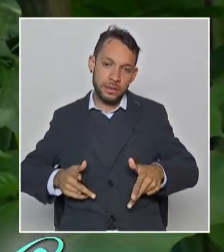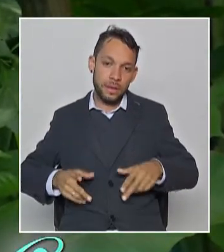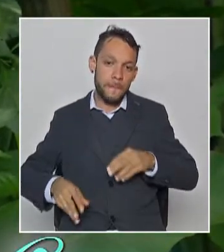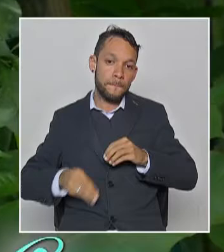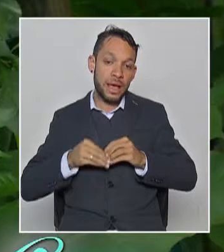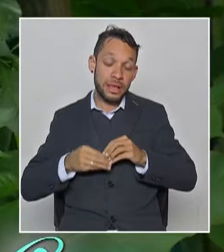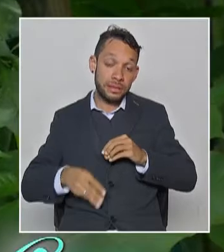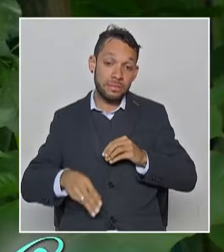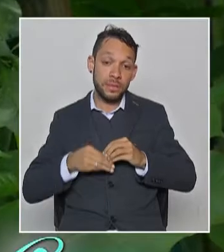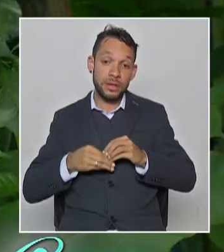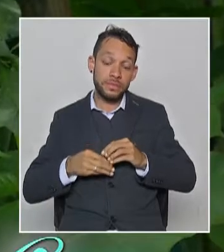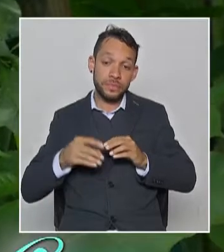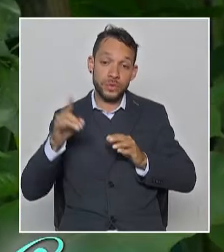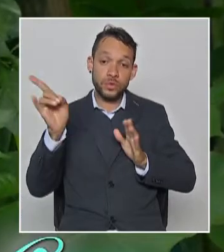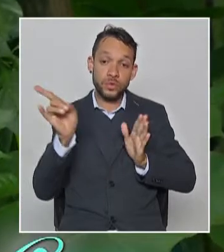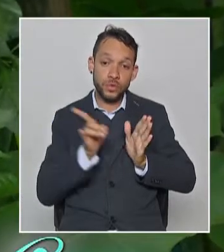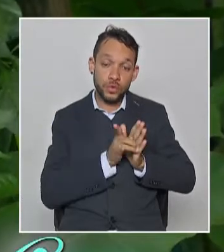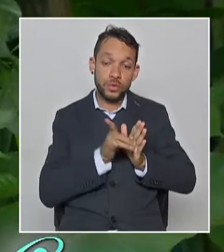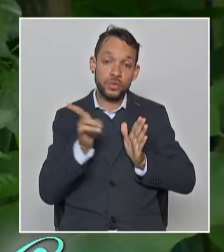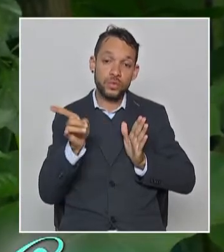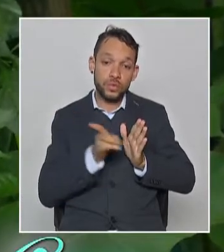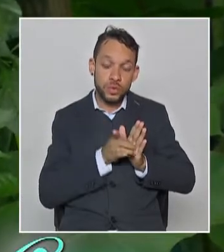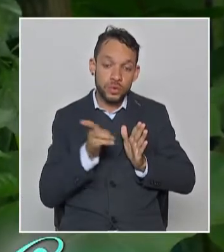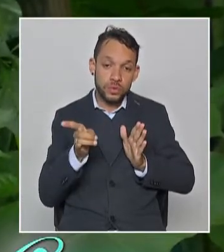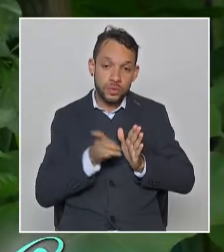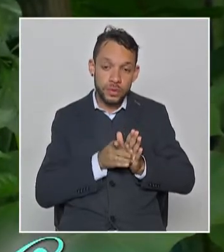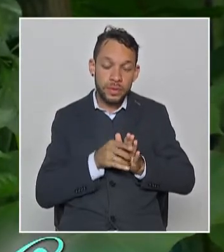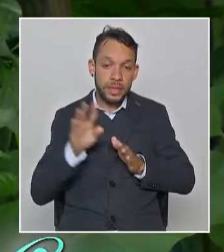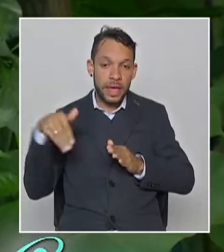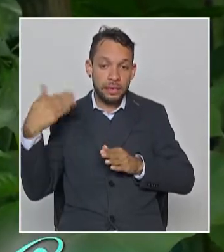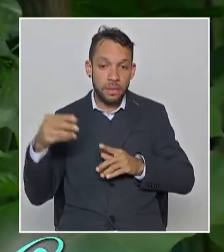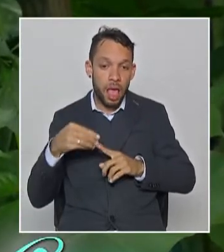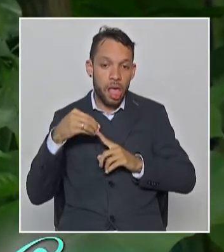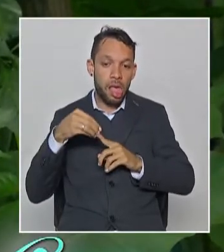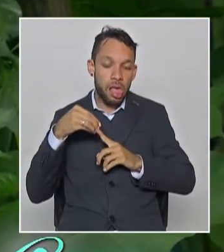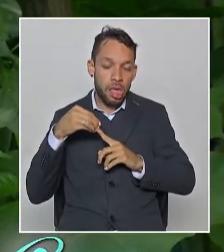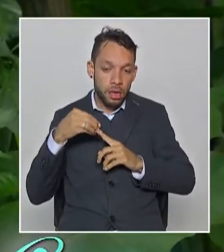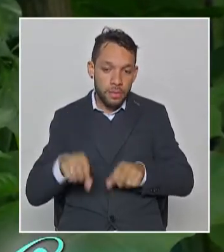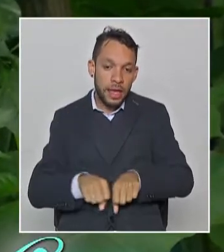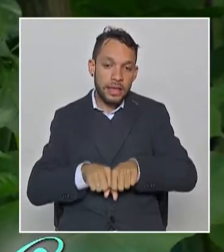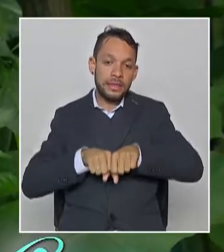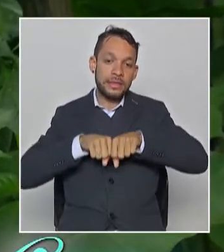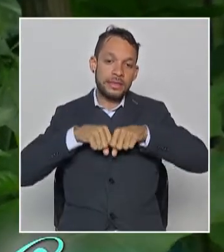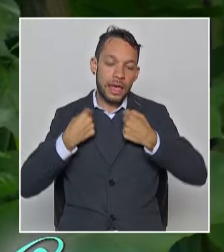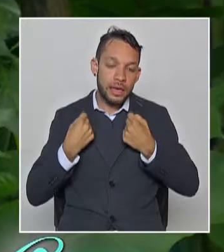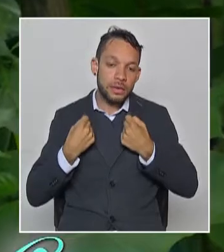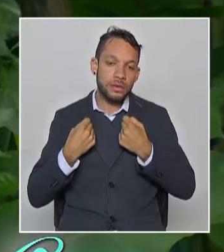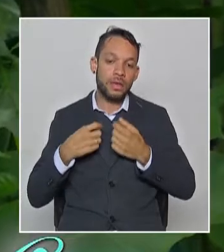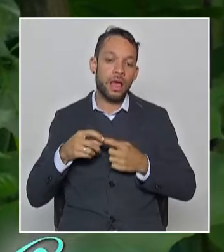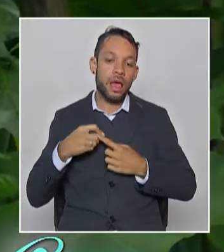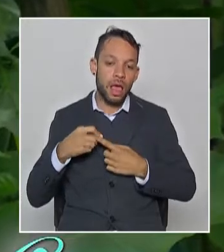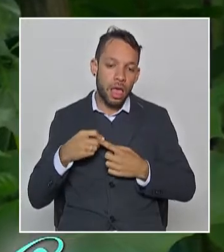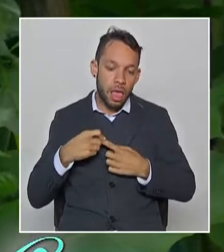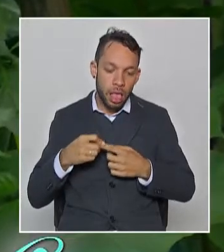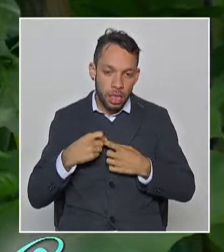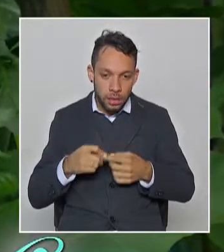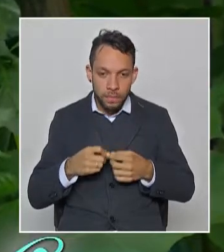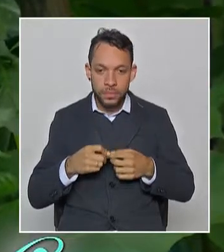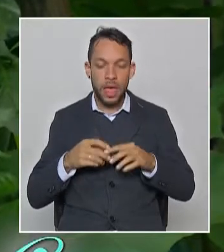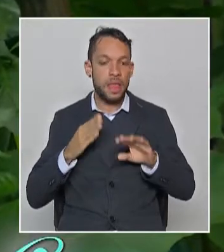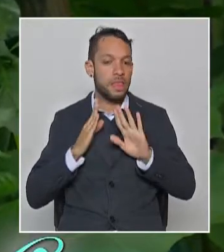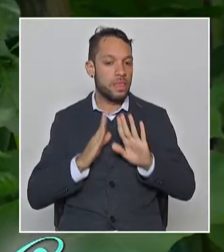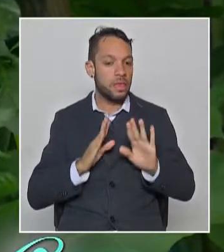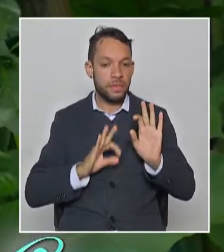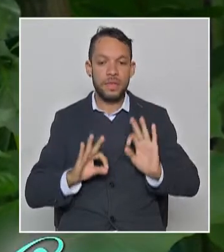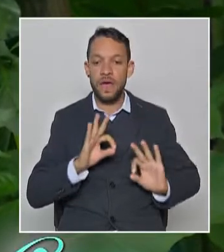la pitoxina, ¿sí? Queda indefensa de la colmena. Entonces, si llega algún depredador a su colmena, ya no va a tener con qué